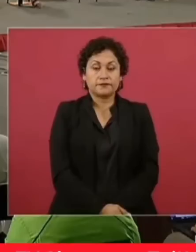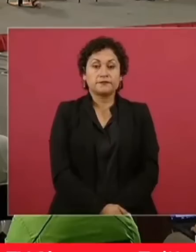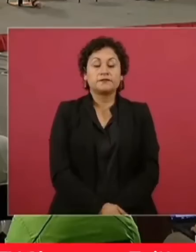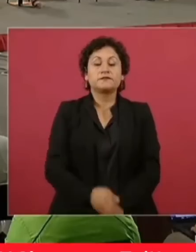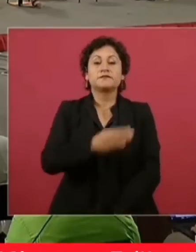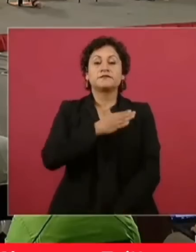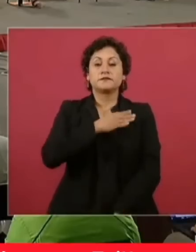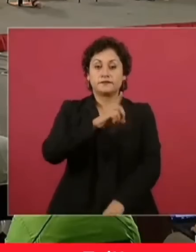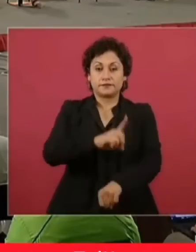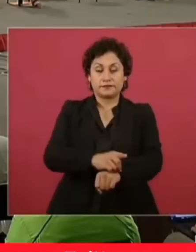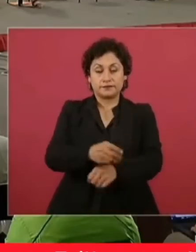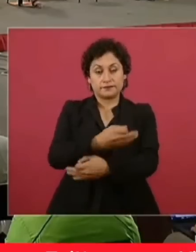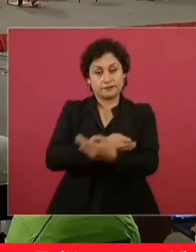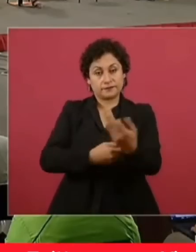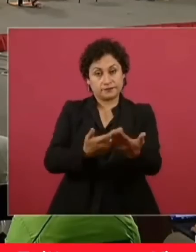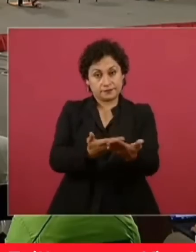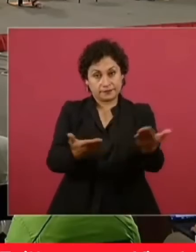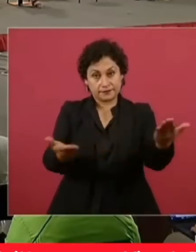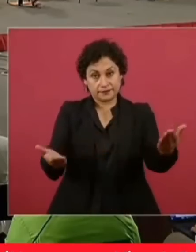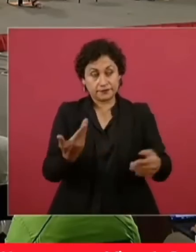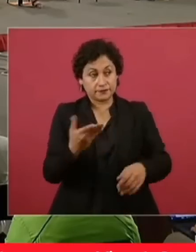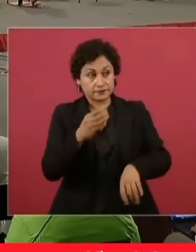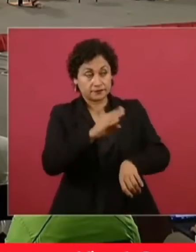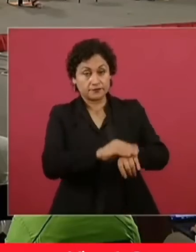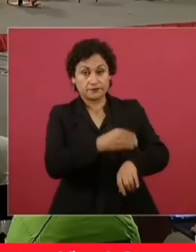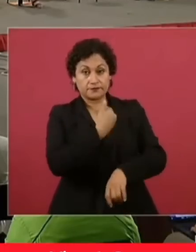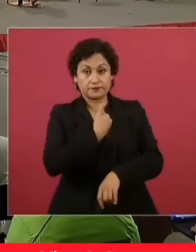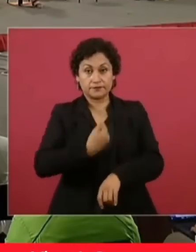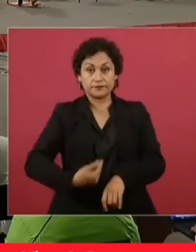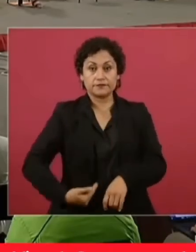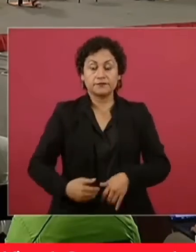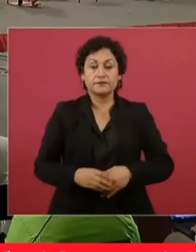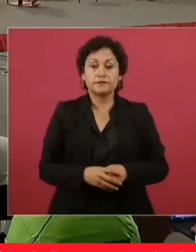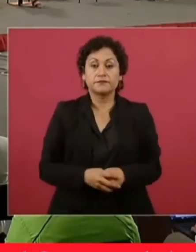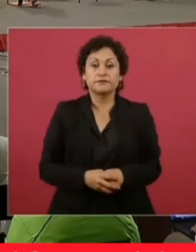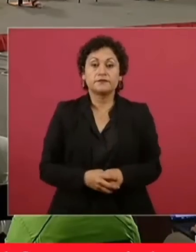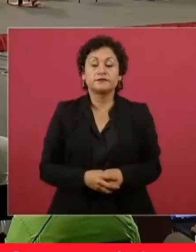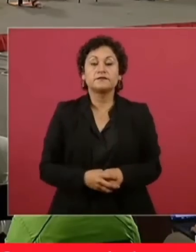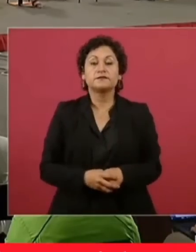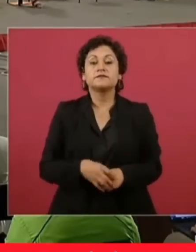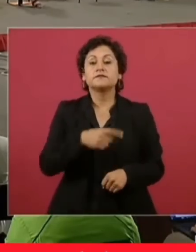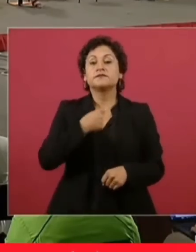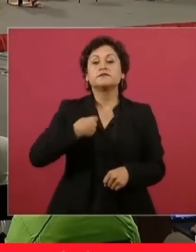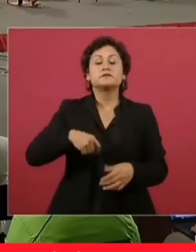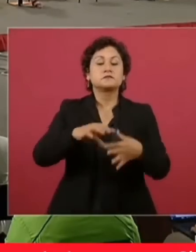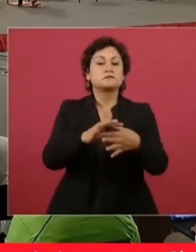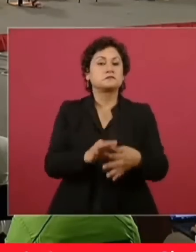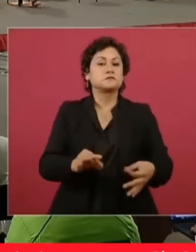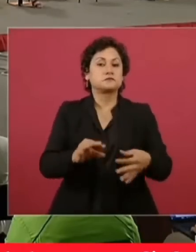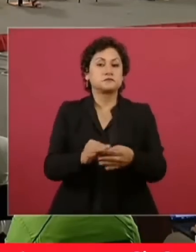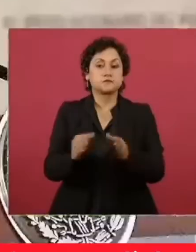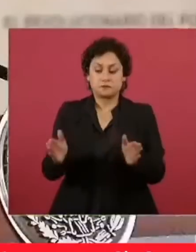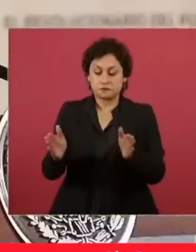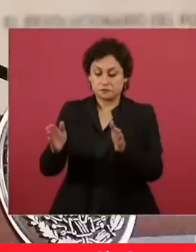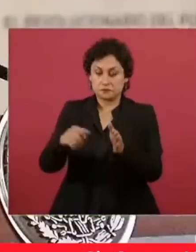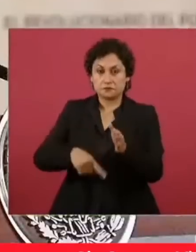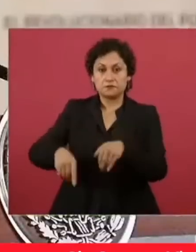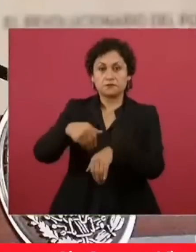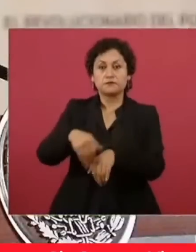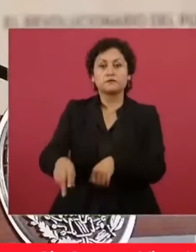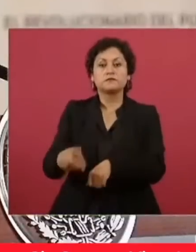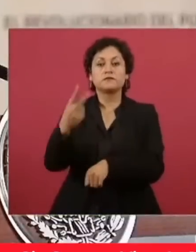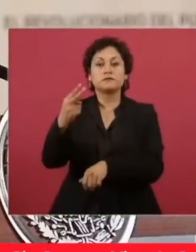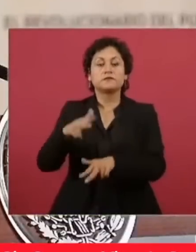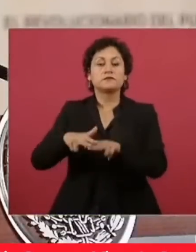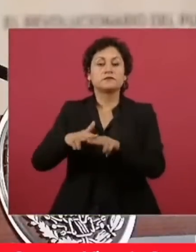Muy buenos días a todas, a todos. Con su permiso, señor presidente, informamos hoy sobre el tramo 2 del Tren Maya que va